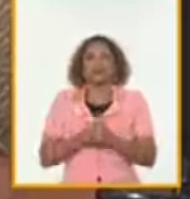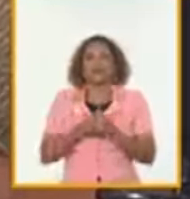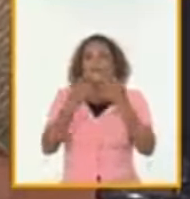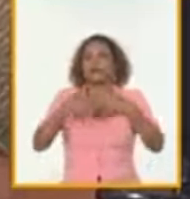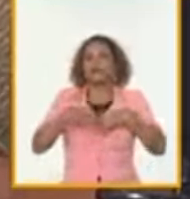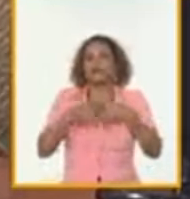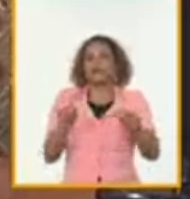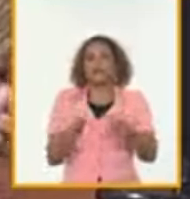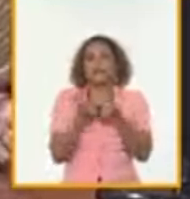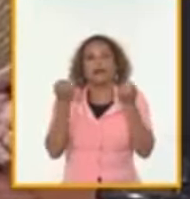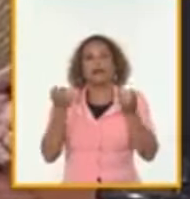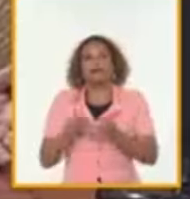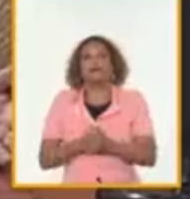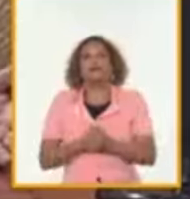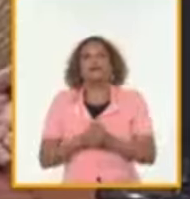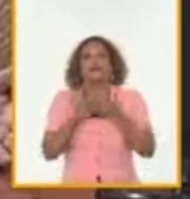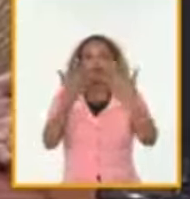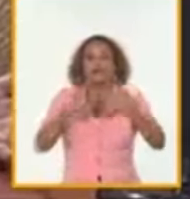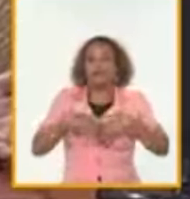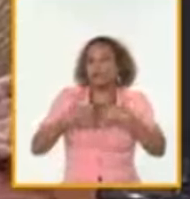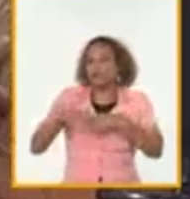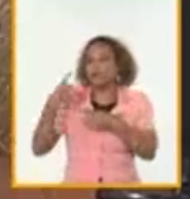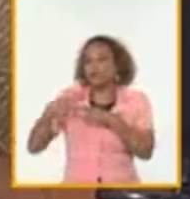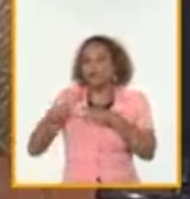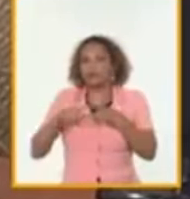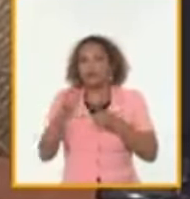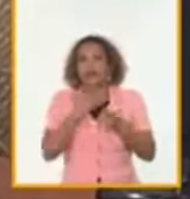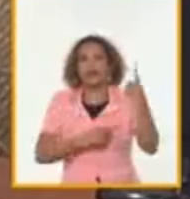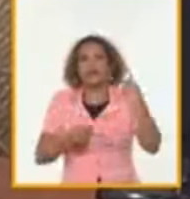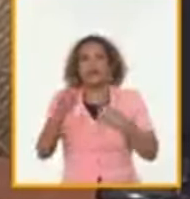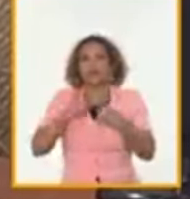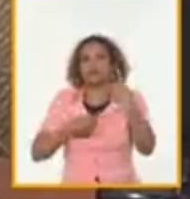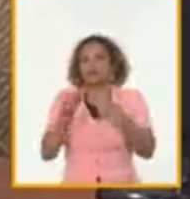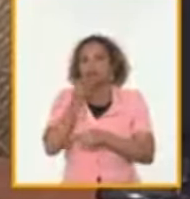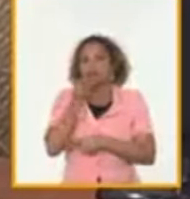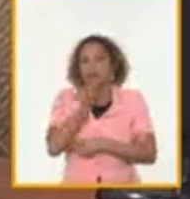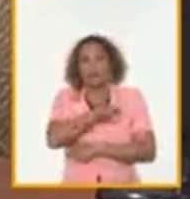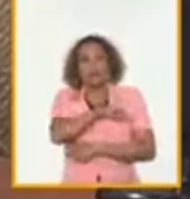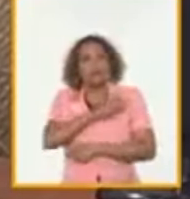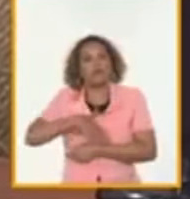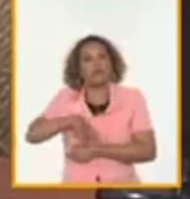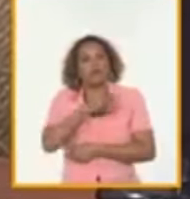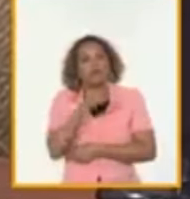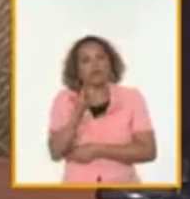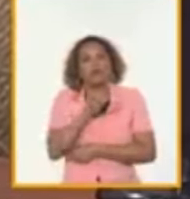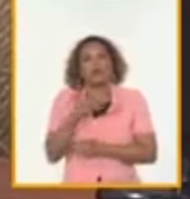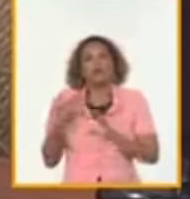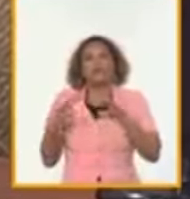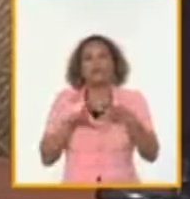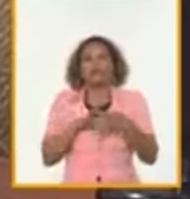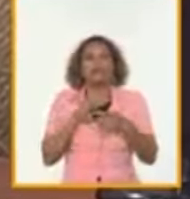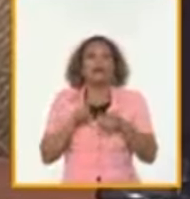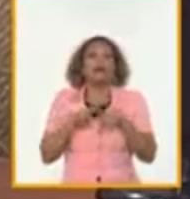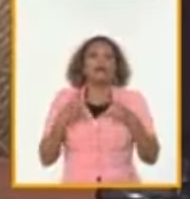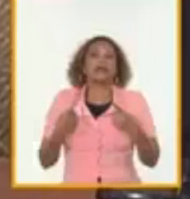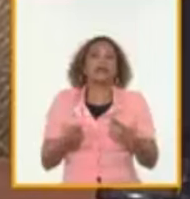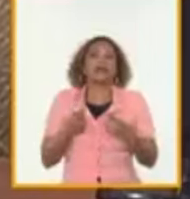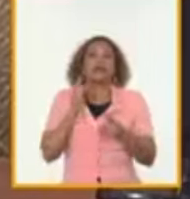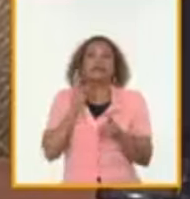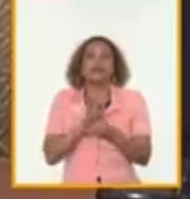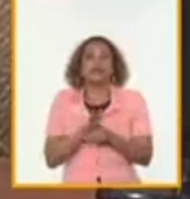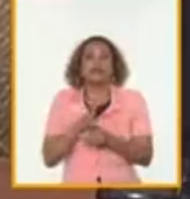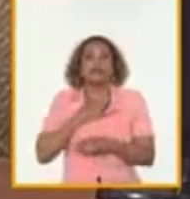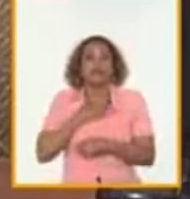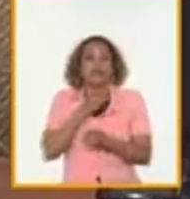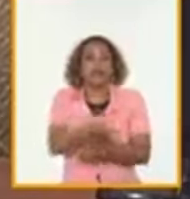panes en la producción de otras alternativas para la alimentación de la población de igual manera conformado a partir de la propia